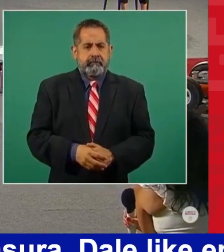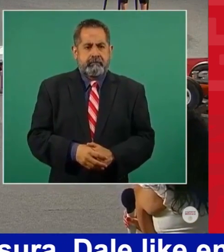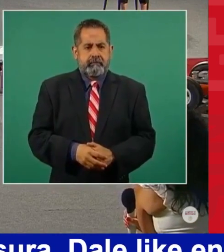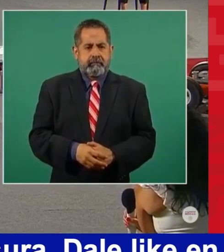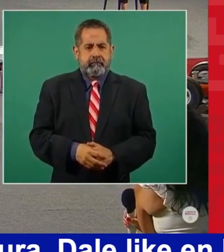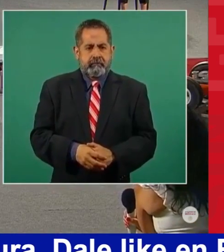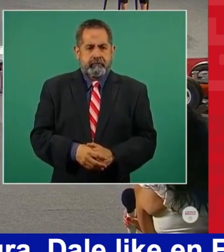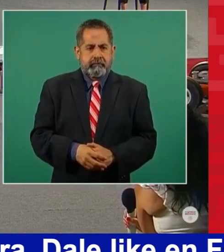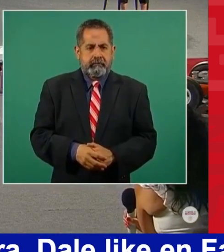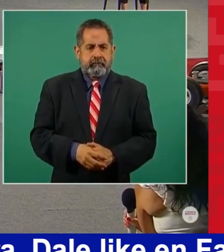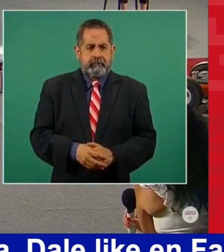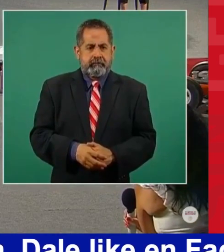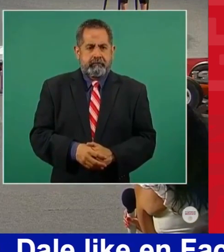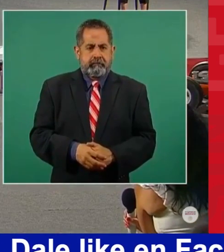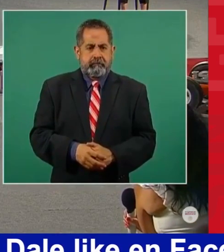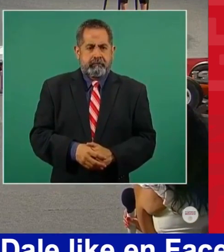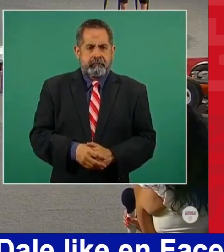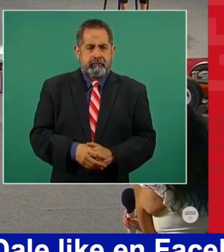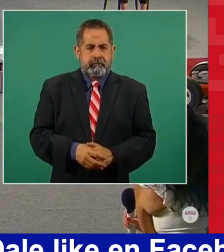Despacio.